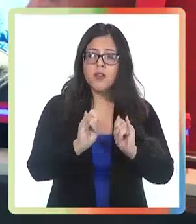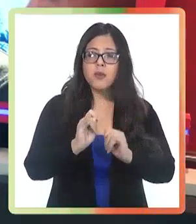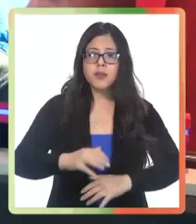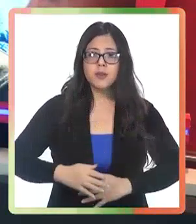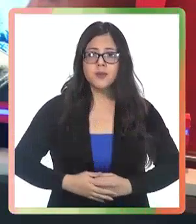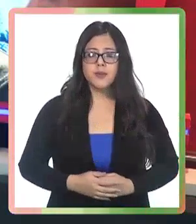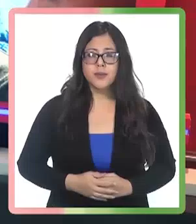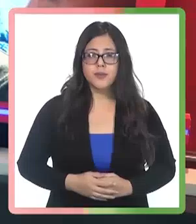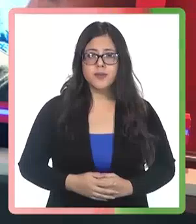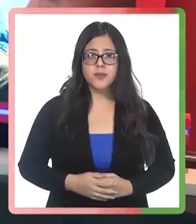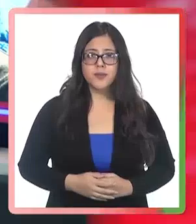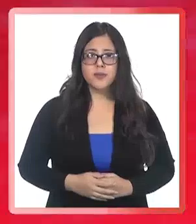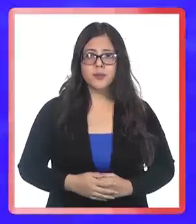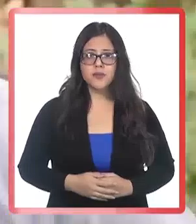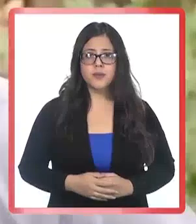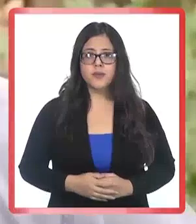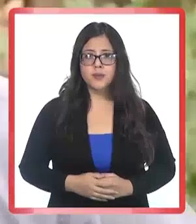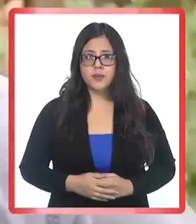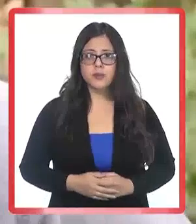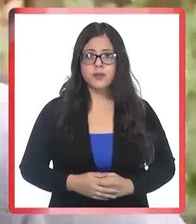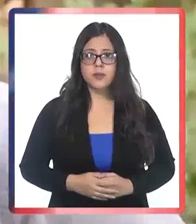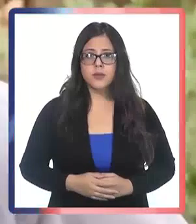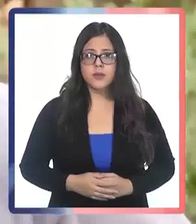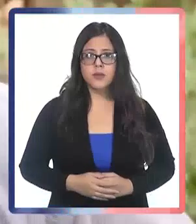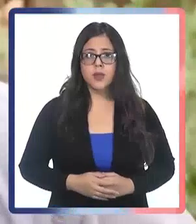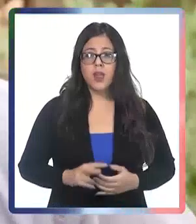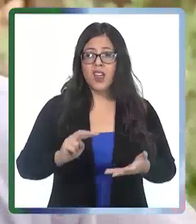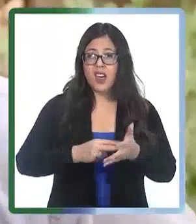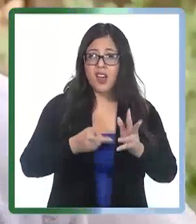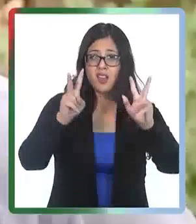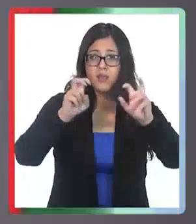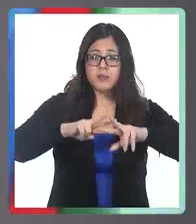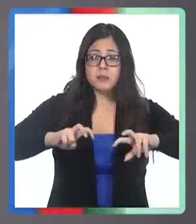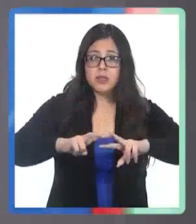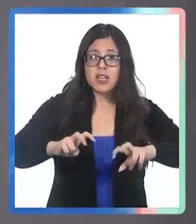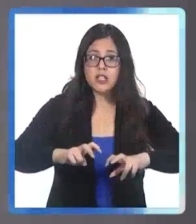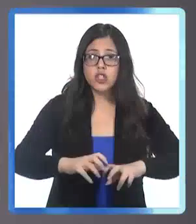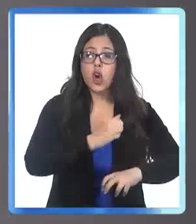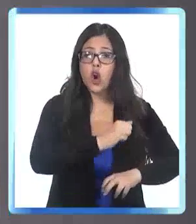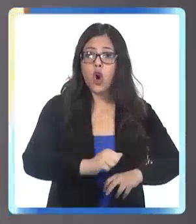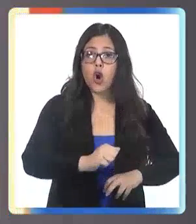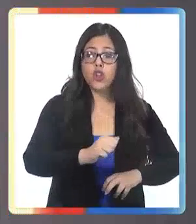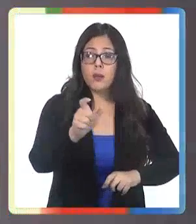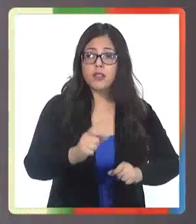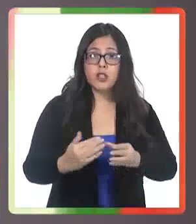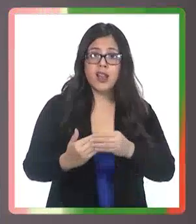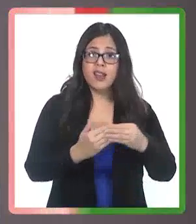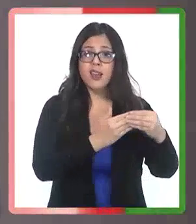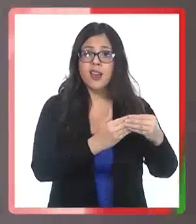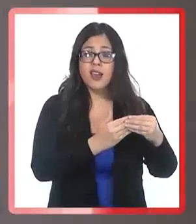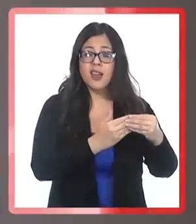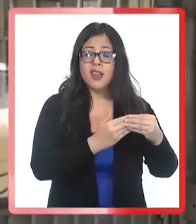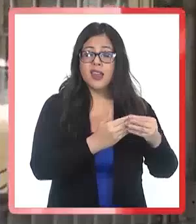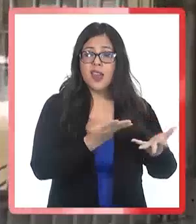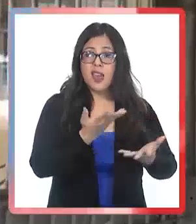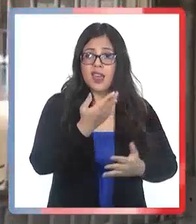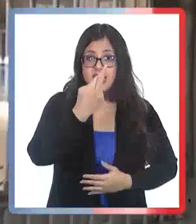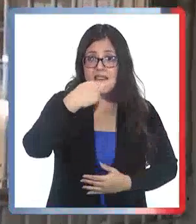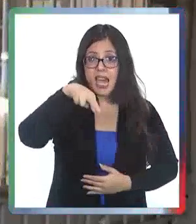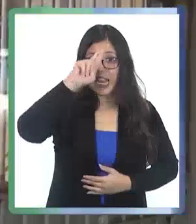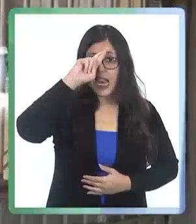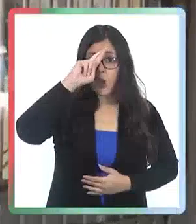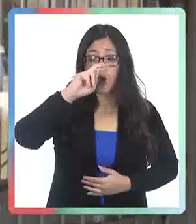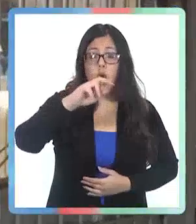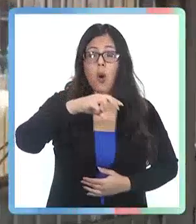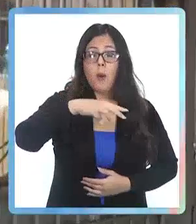Autónoma Televisión nos informa. La polémica respecto de las investigaciones contra el líder de la coordinadora Arauco Mayeco